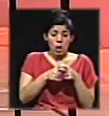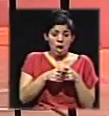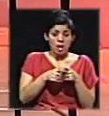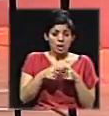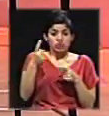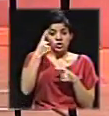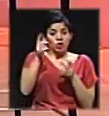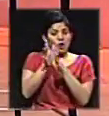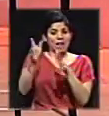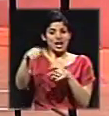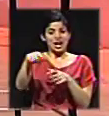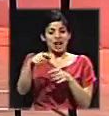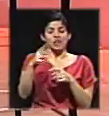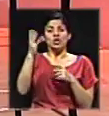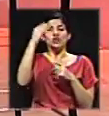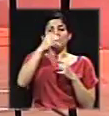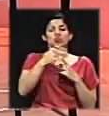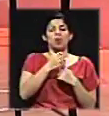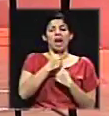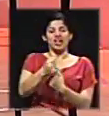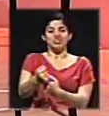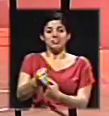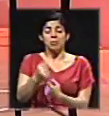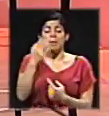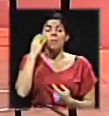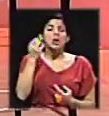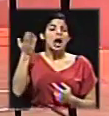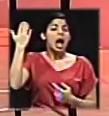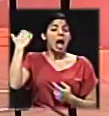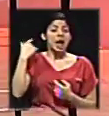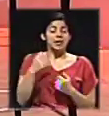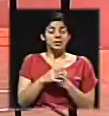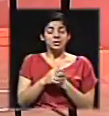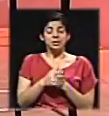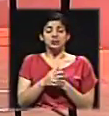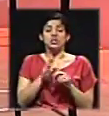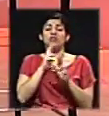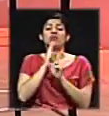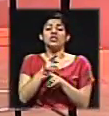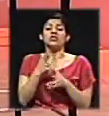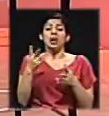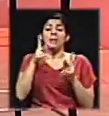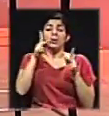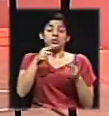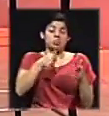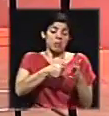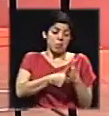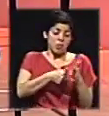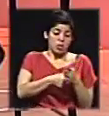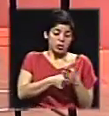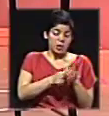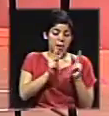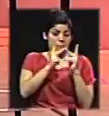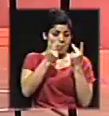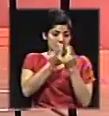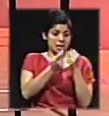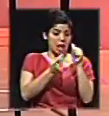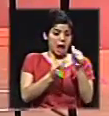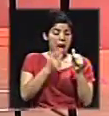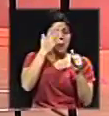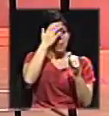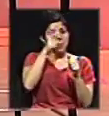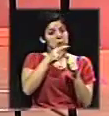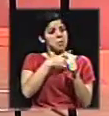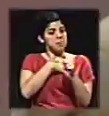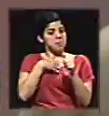produce el efecto de arrastre. Es que antes resultaba que la gente votaba por el candidato del partido A porque ese era el que